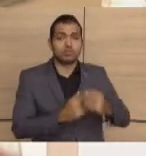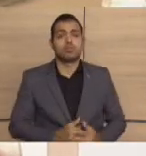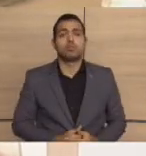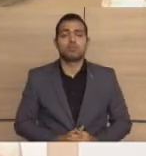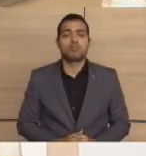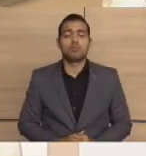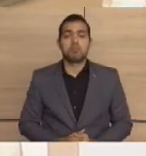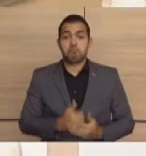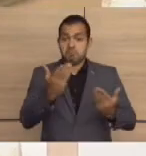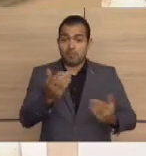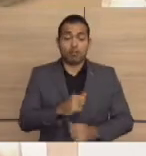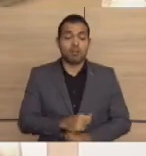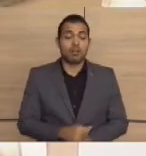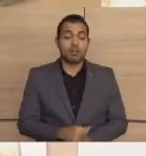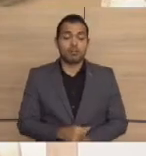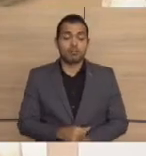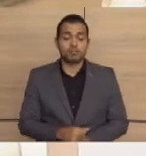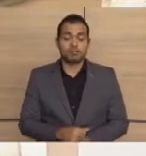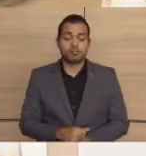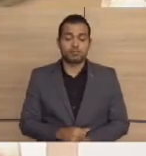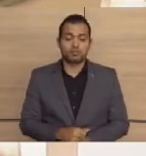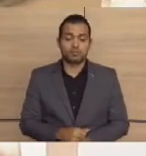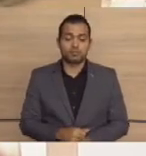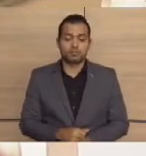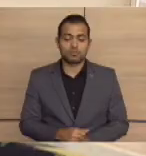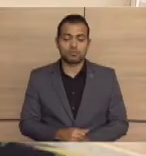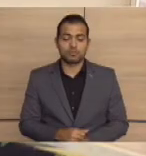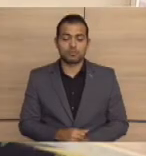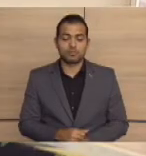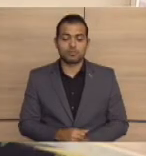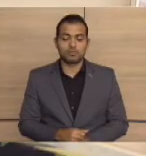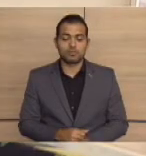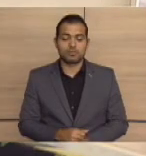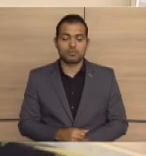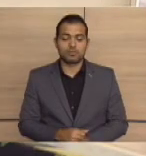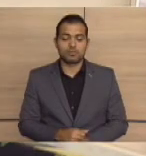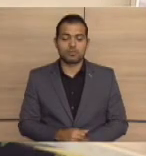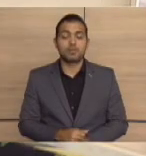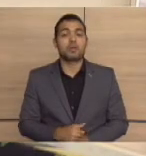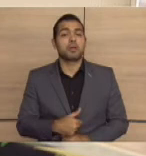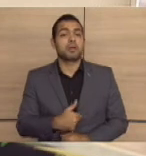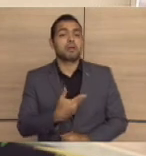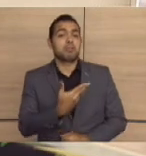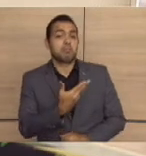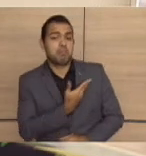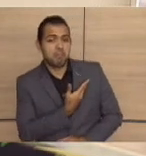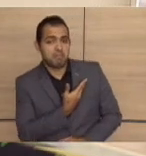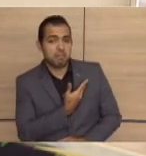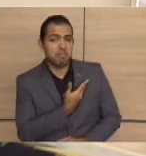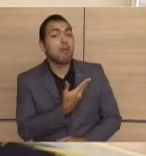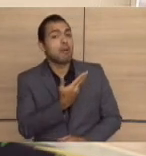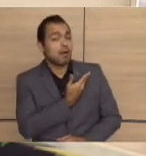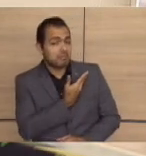si la tenemos en un momento inclusivo, en un momento donde pueda rescatar todo lo que es ella, sus hijos lo van a